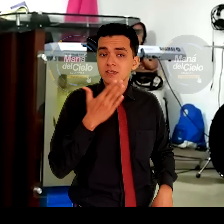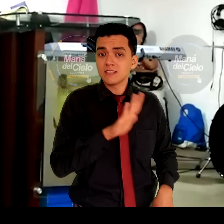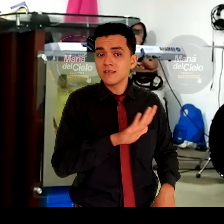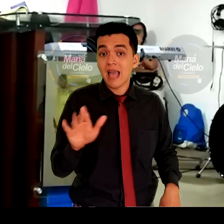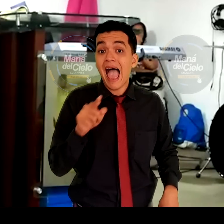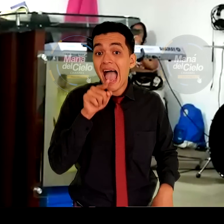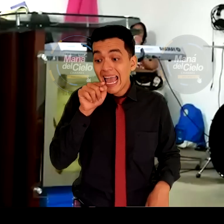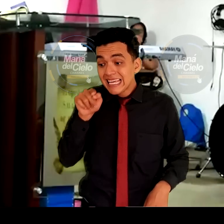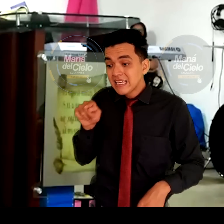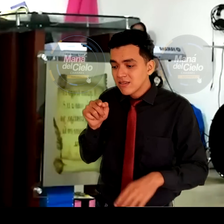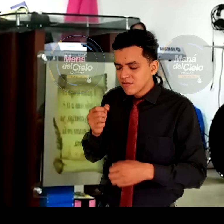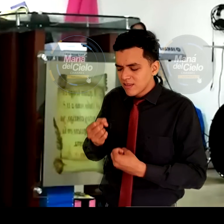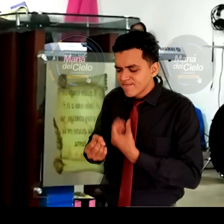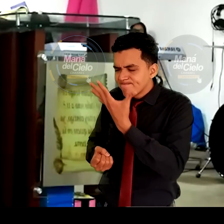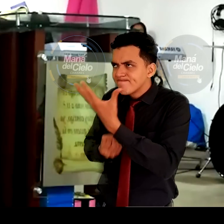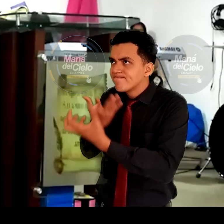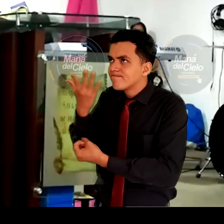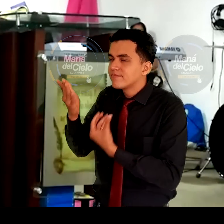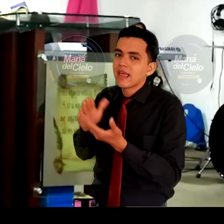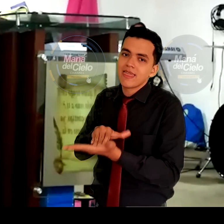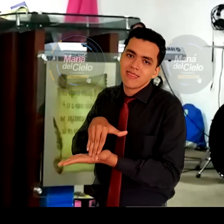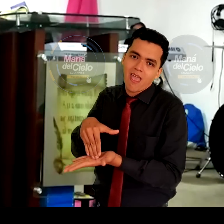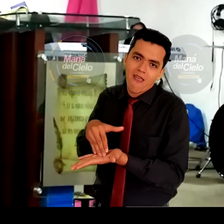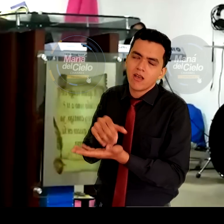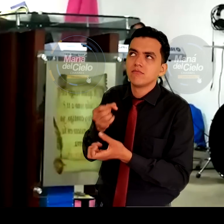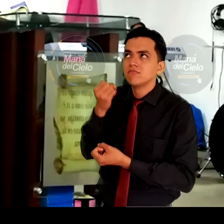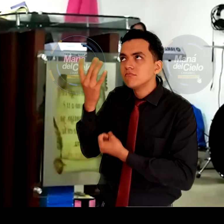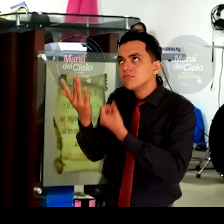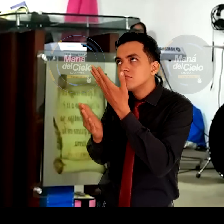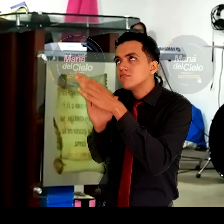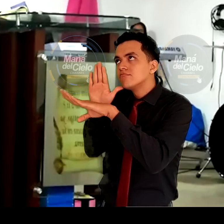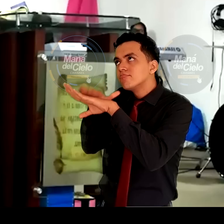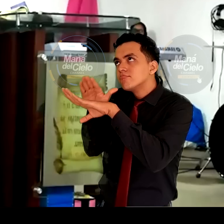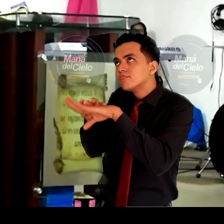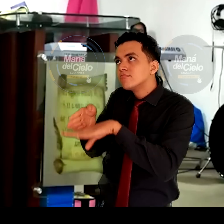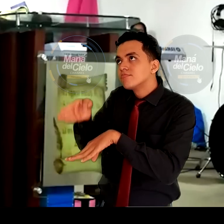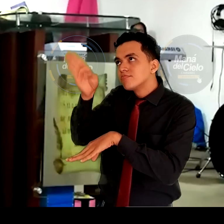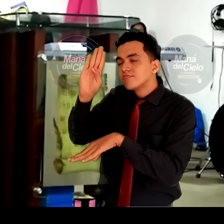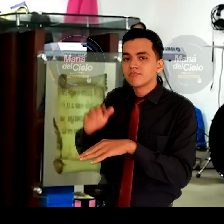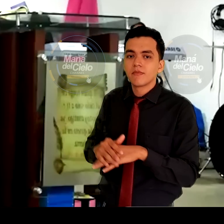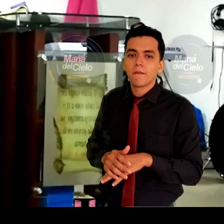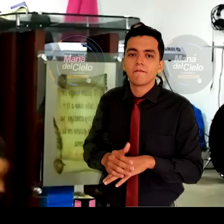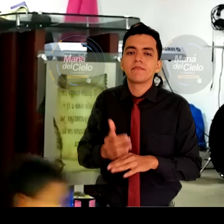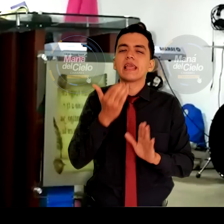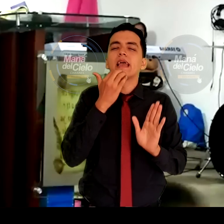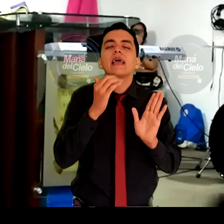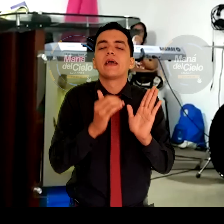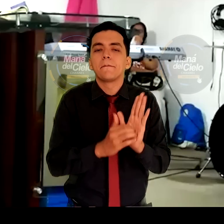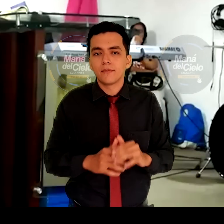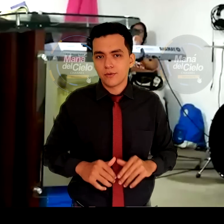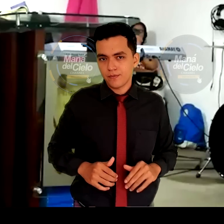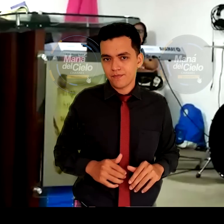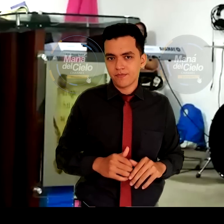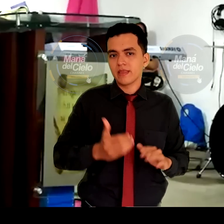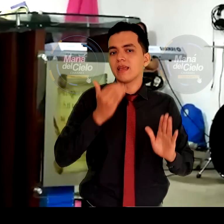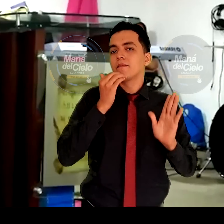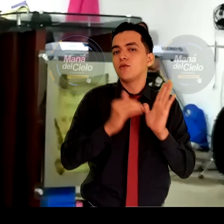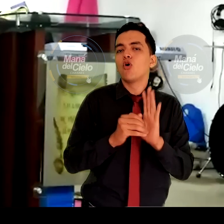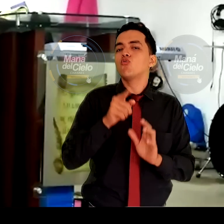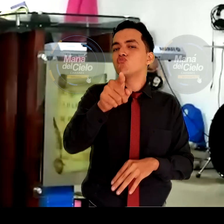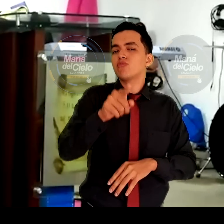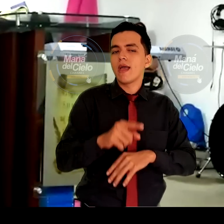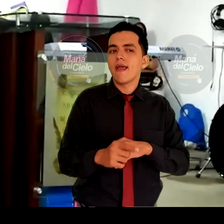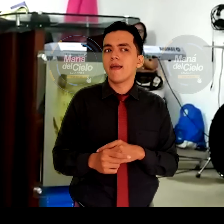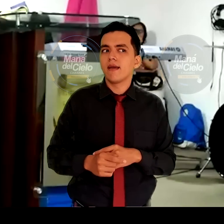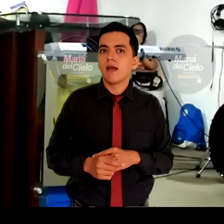esas debilidades. Por ejemplo, si usted un día mintió o se le quedó con 5,000 pesos de alguien, ¿será que usted en el culto usted